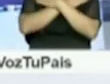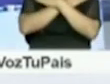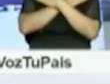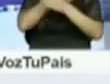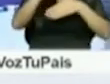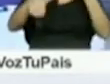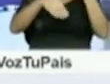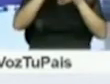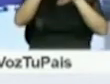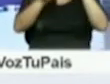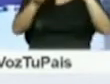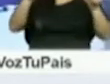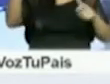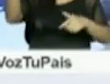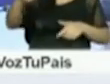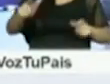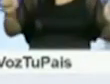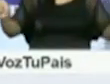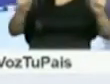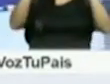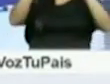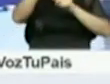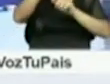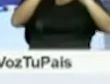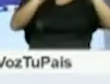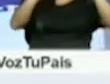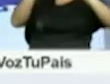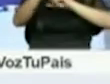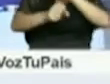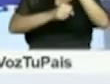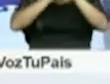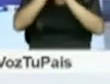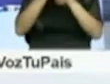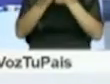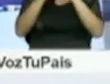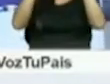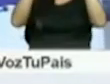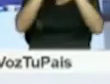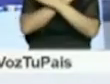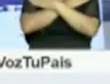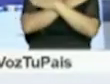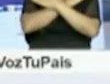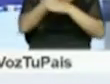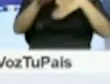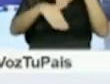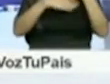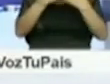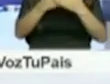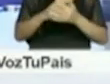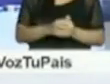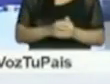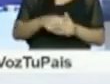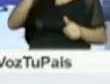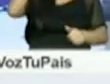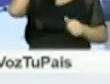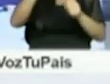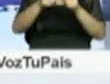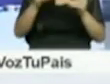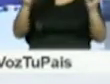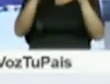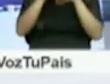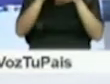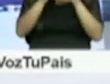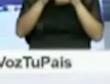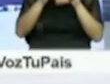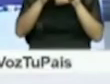a toda Loja, pues hoy celebran 196 años de independencia. Un fuerte abrazo para todos ustedes. Les recordamos también que en breves